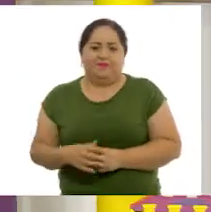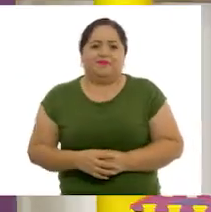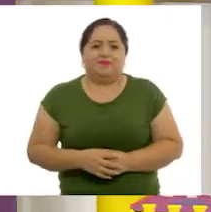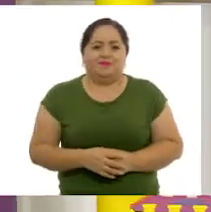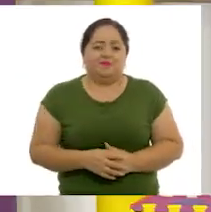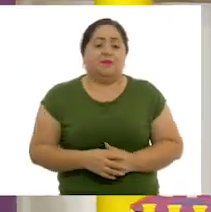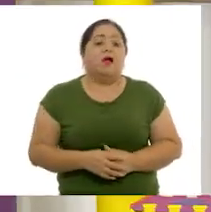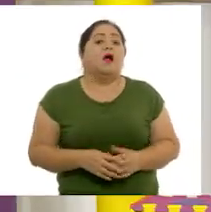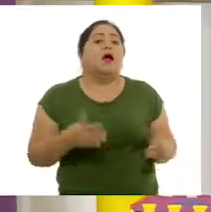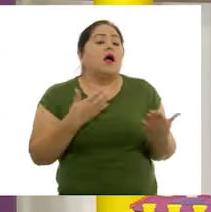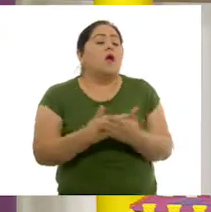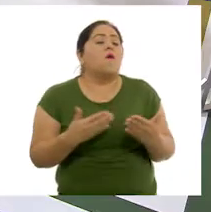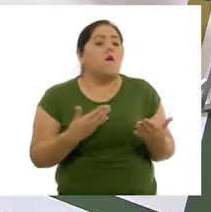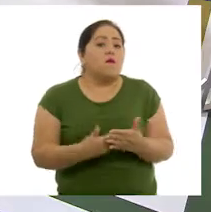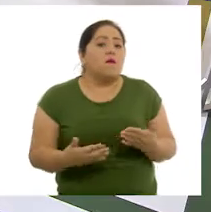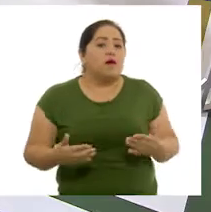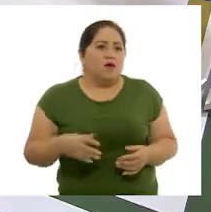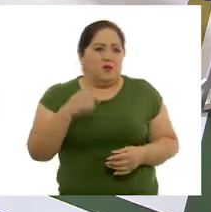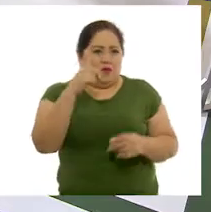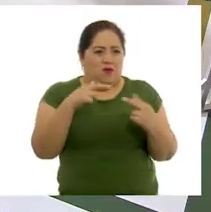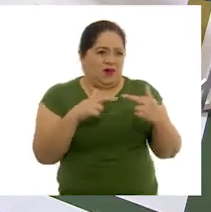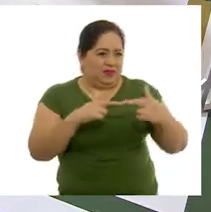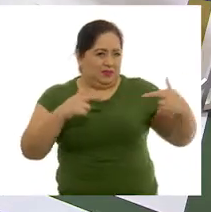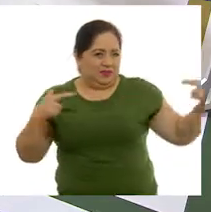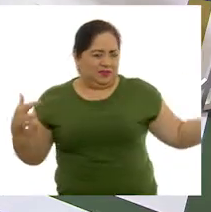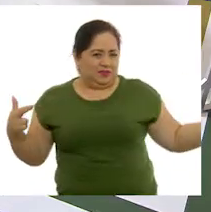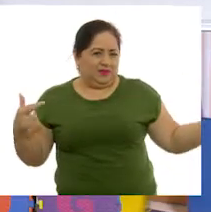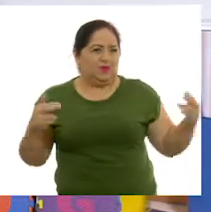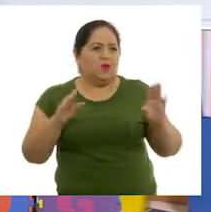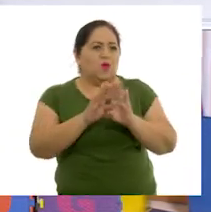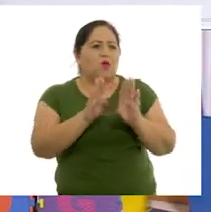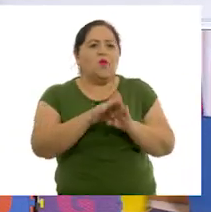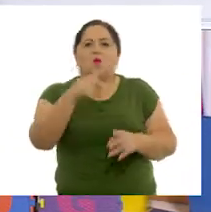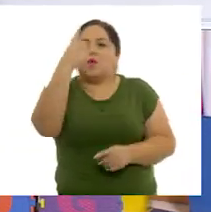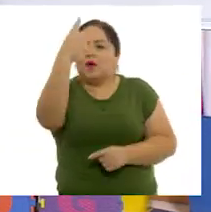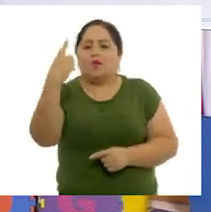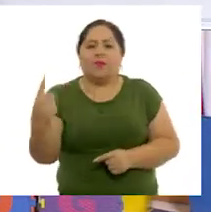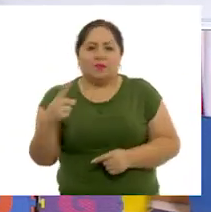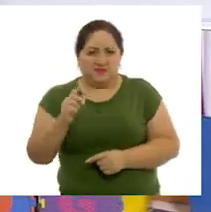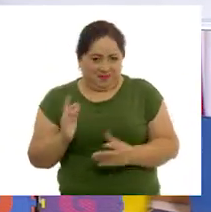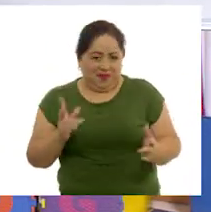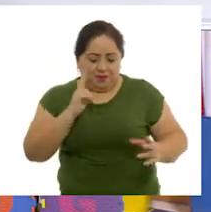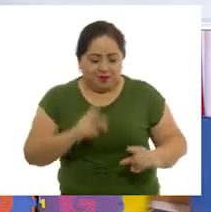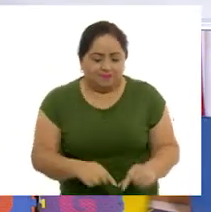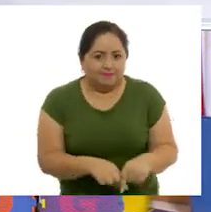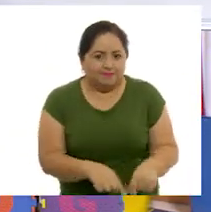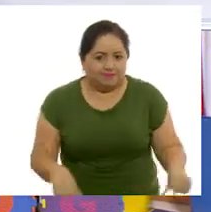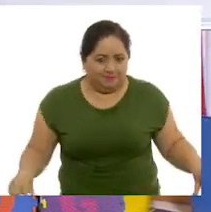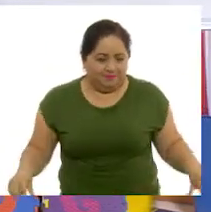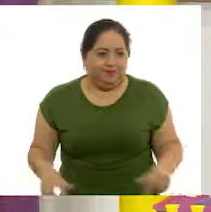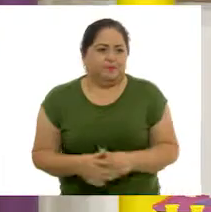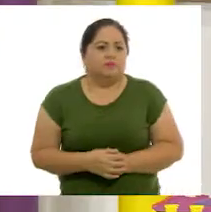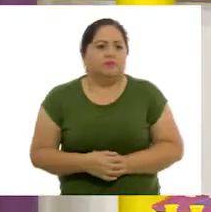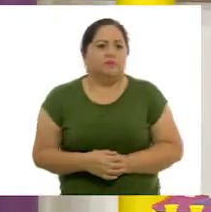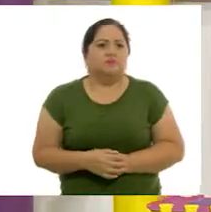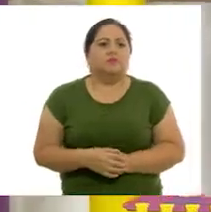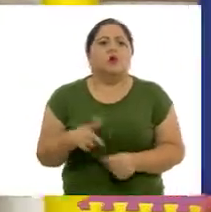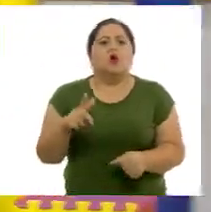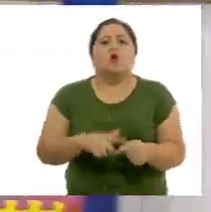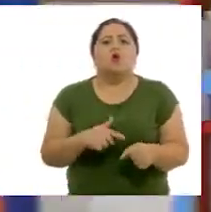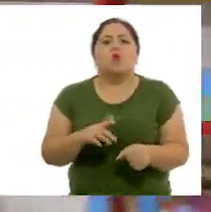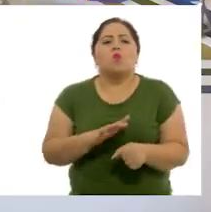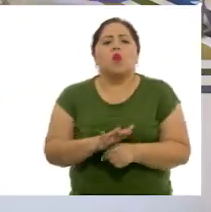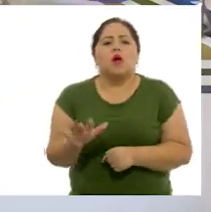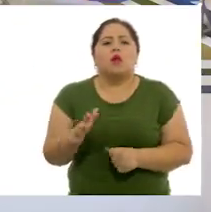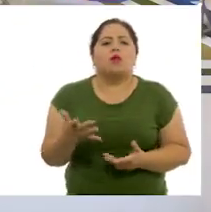Entonces, ¿qué te parece ahora que con un listón representamos la trayectoria de cada uno en el piso? Muy bien. A ver, escoge uno, ayúdame con uno.